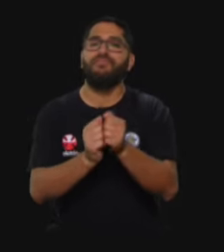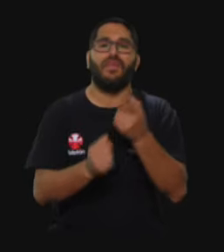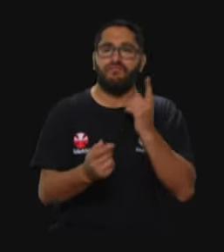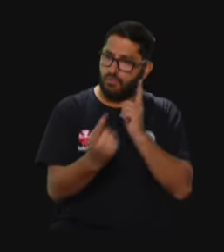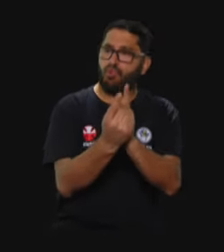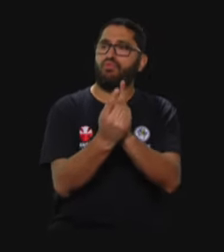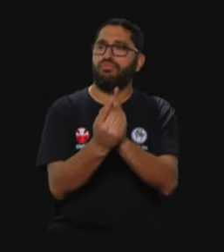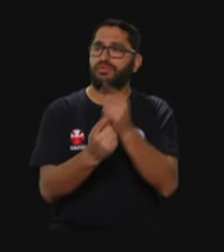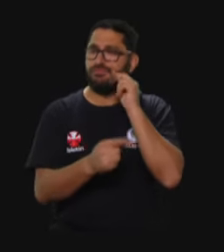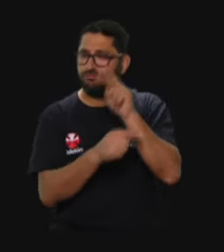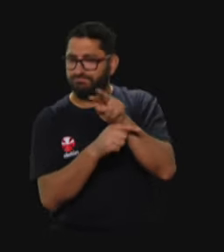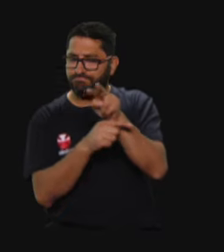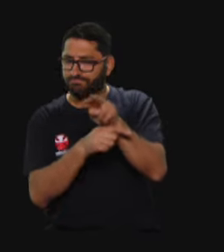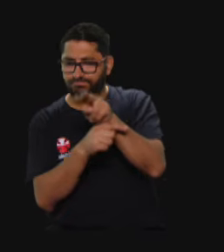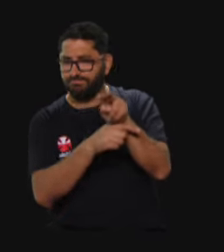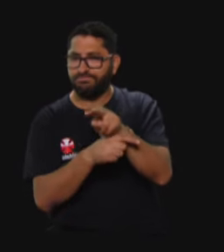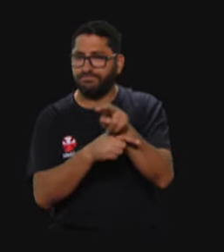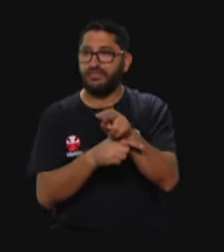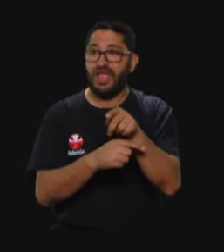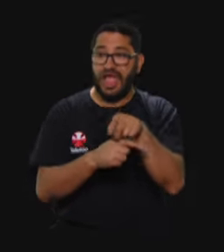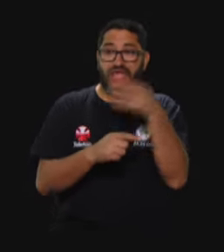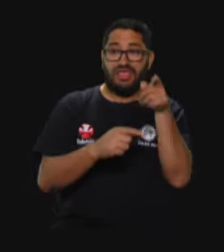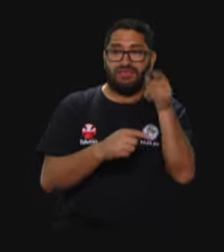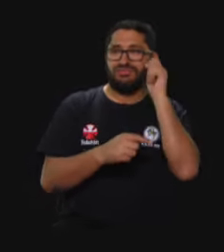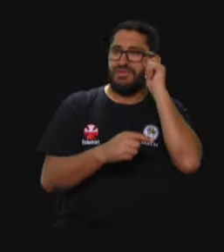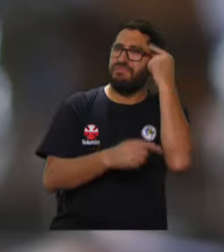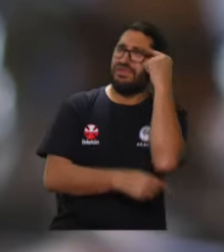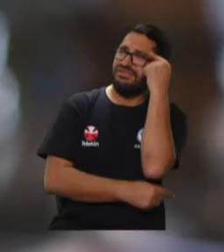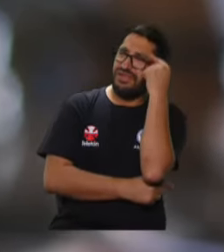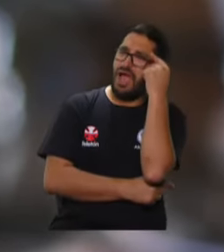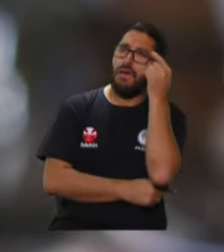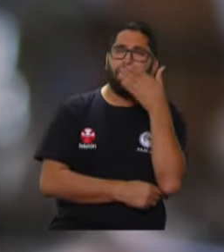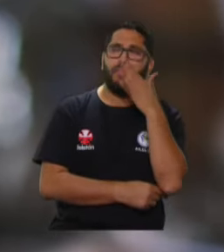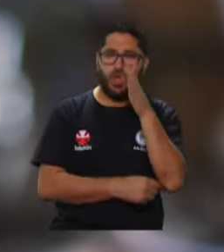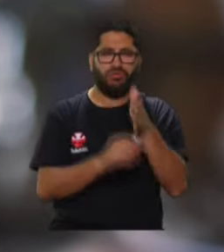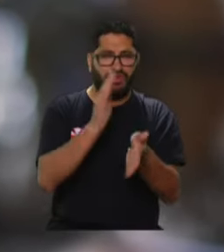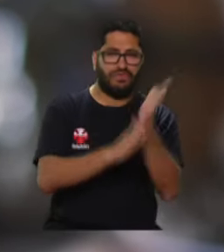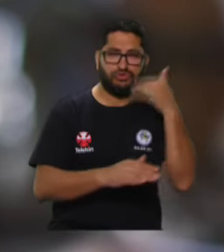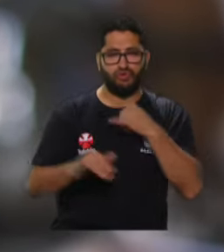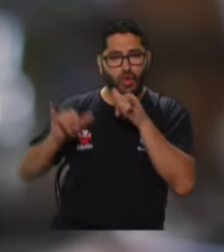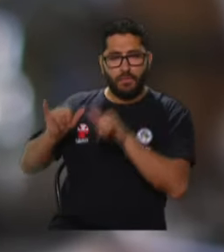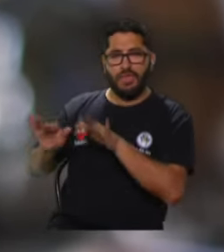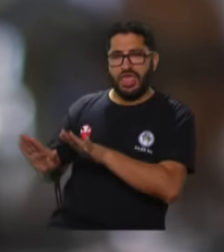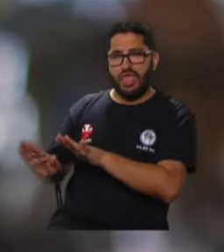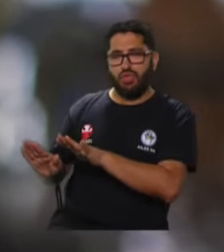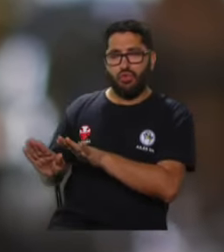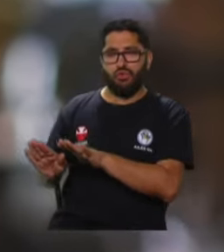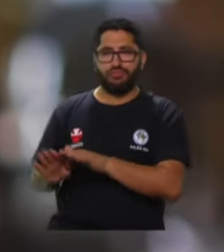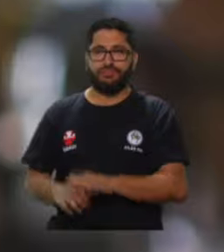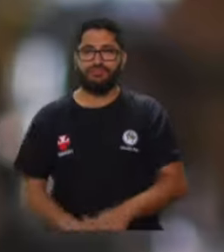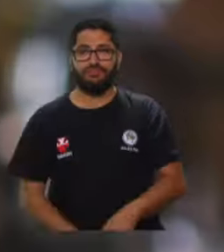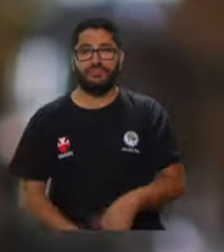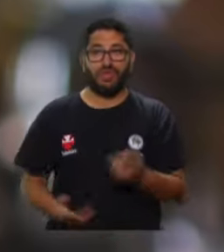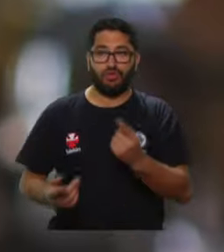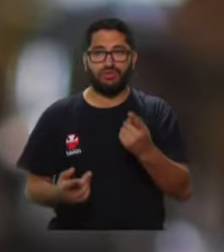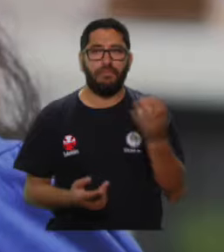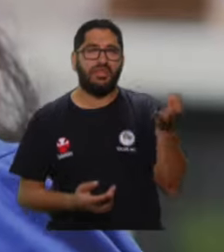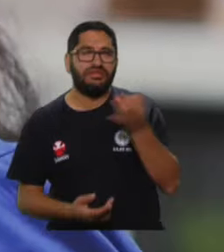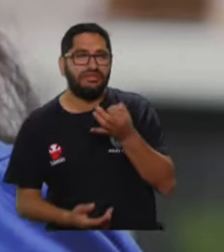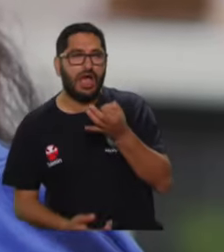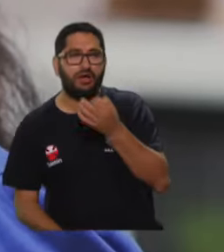por conocimientos, por distintas cosas, yo creo que tú tenés que irte. La Fran siempre me decía que quería ser mamá, que quería ser